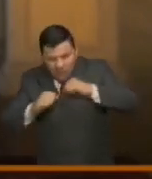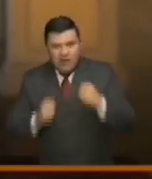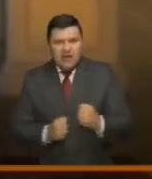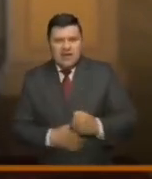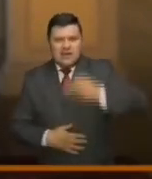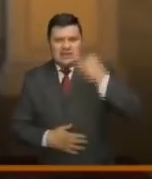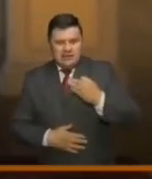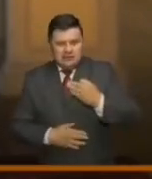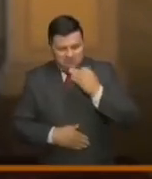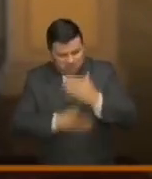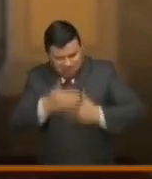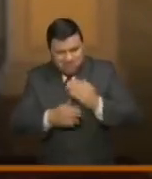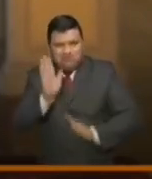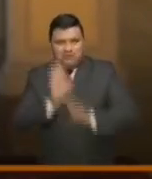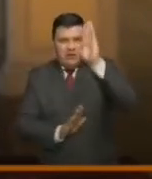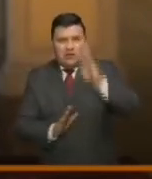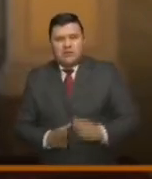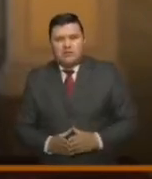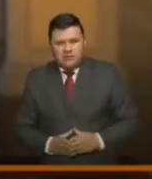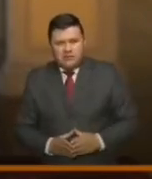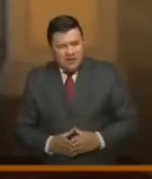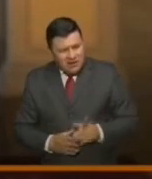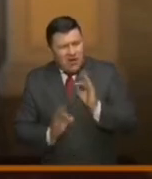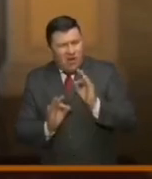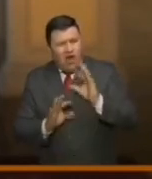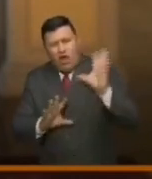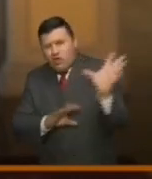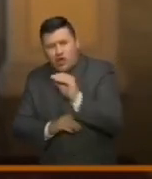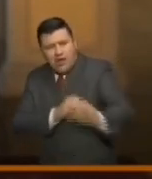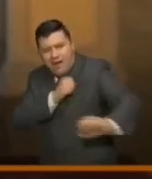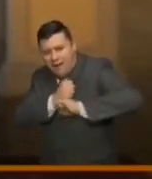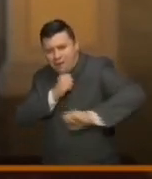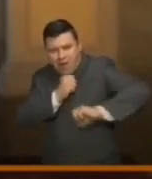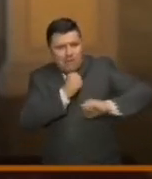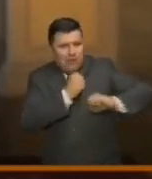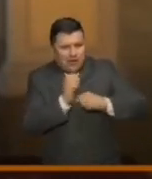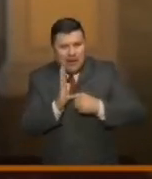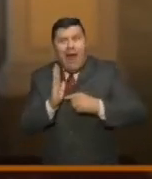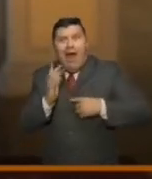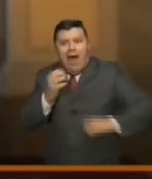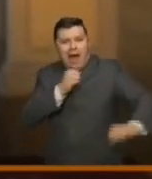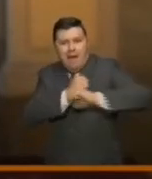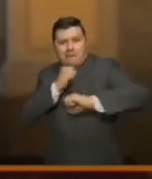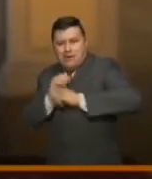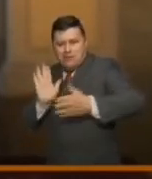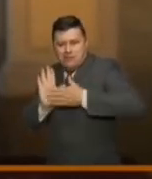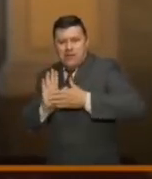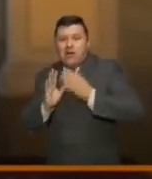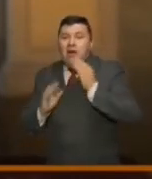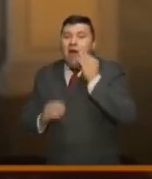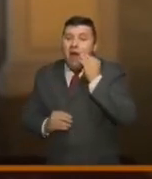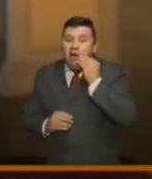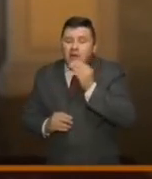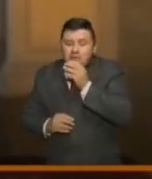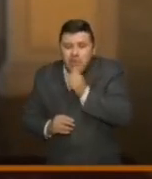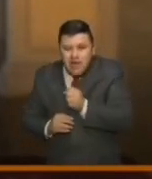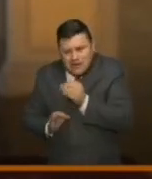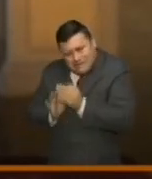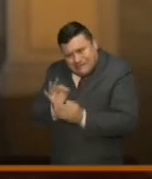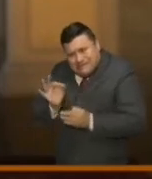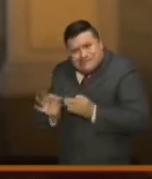sale adelante apoyemos todos esta medida protejamos a nuestros abuelitos